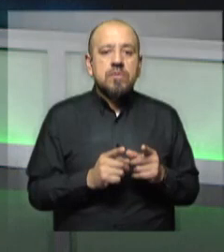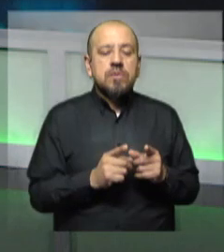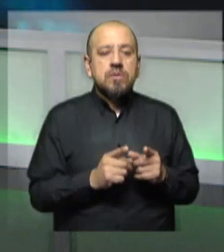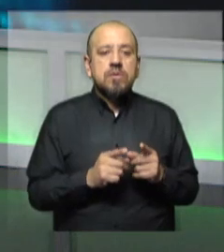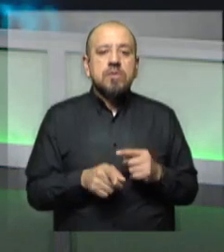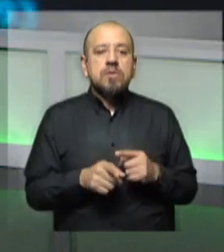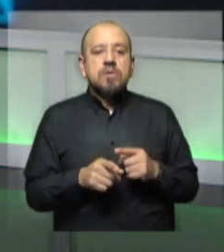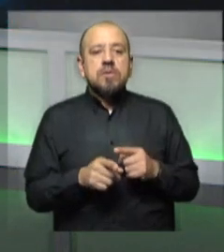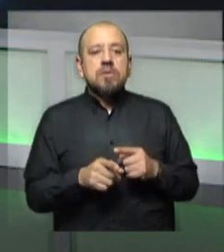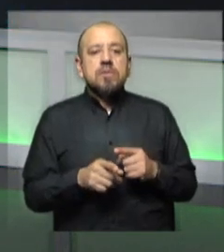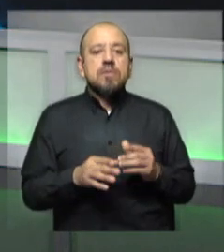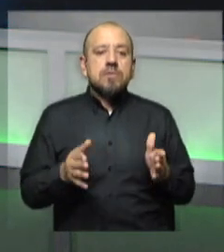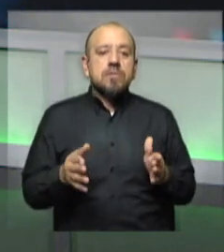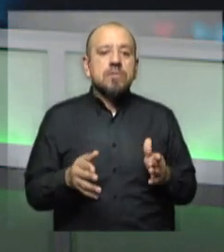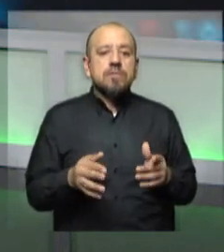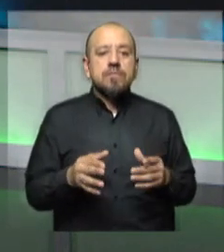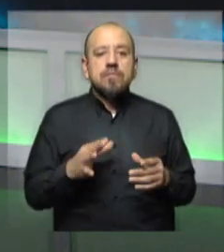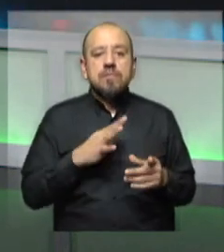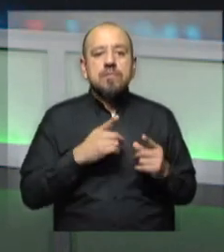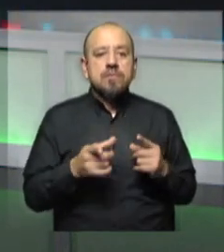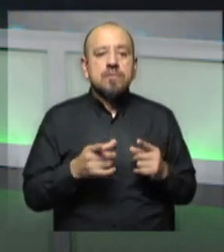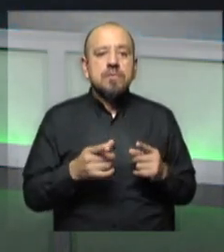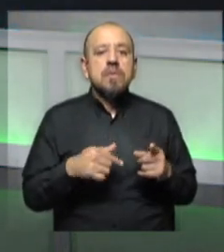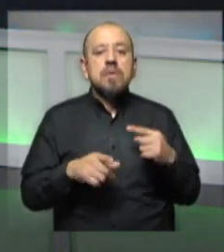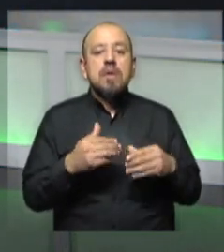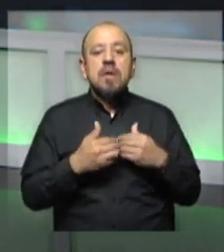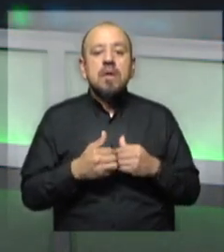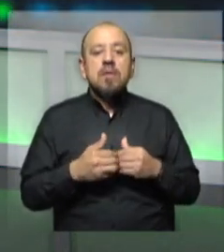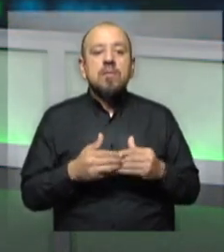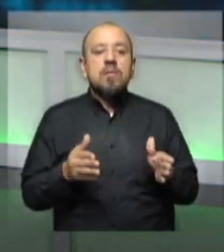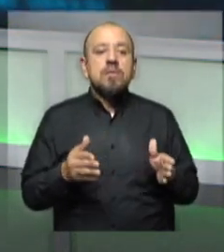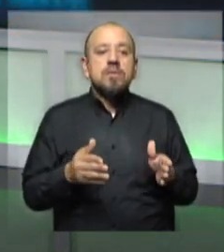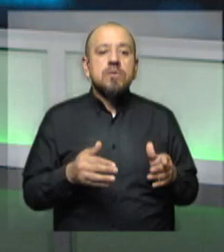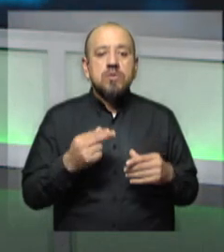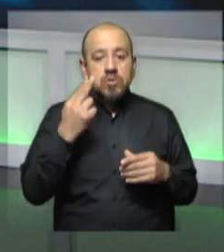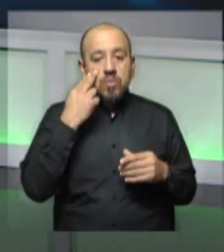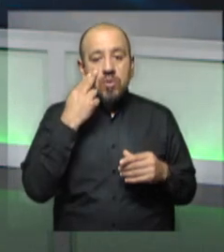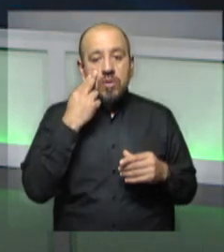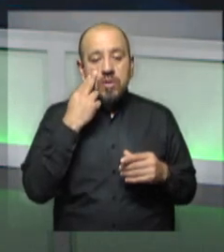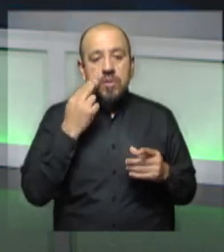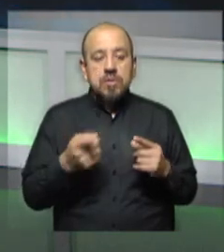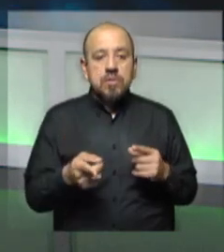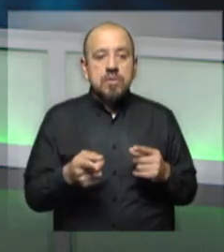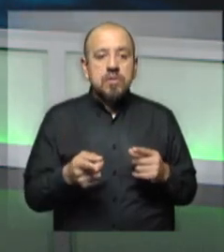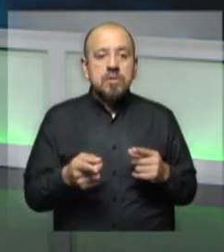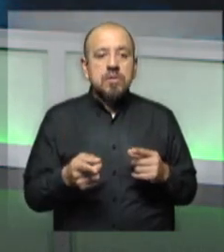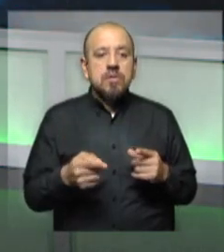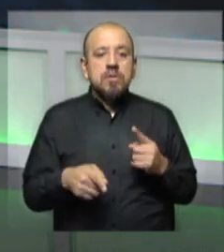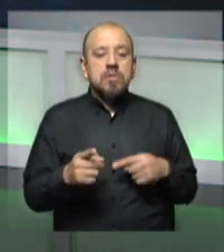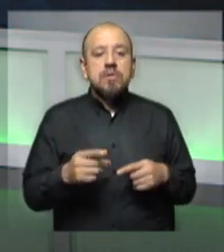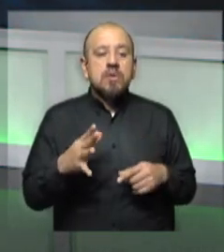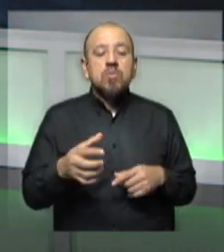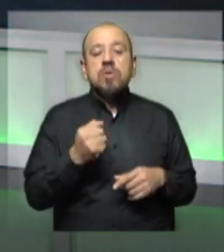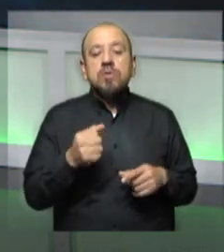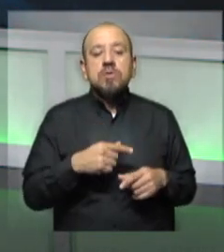a contrastar con otros indicadores que emoció analizando justamente se empiezan a desprender los problemas que asociados a la dinámica de la